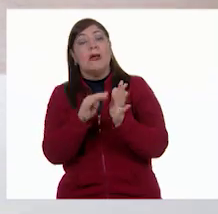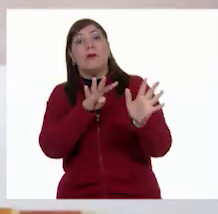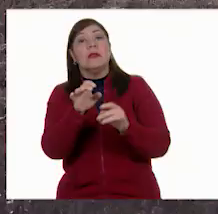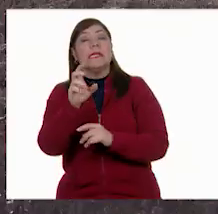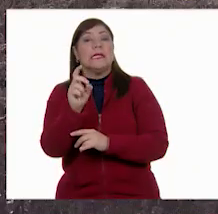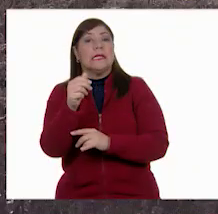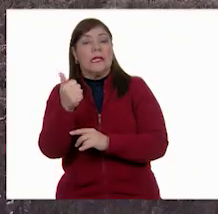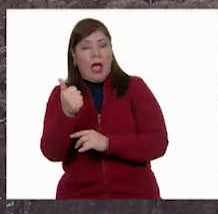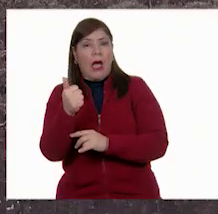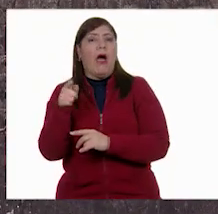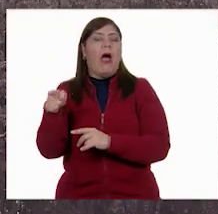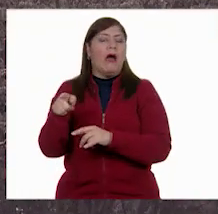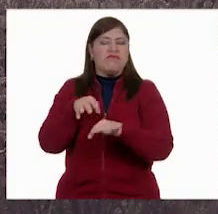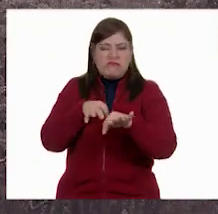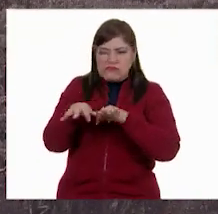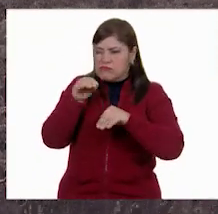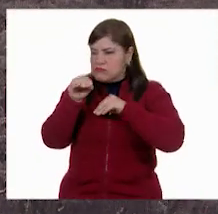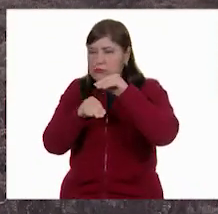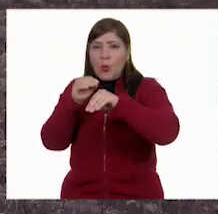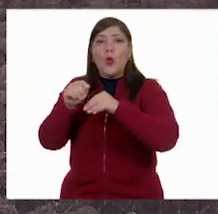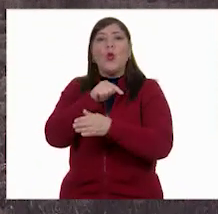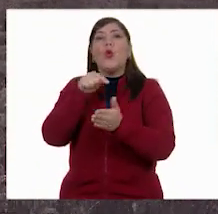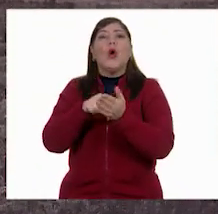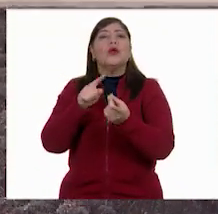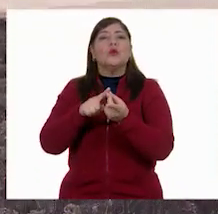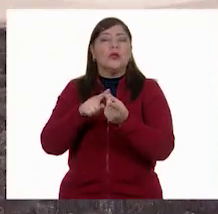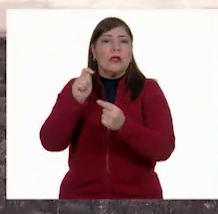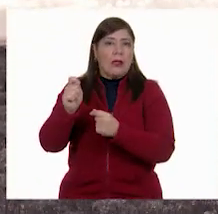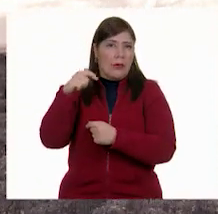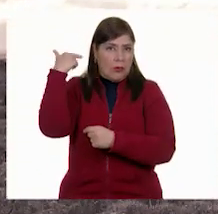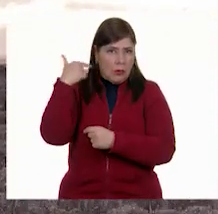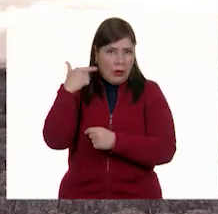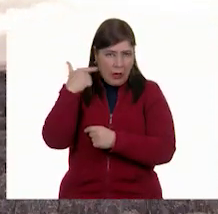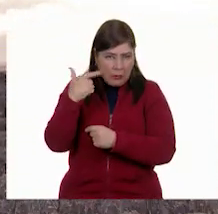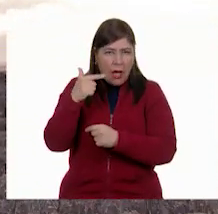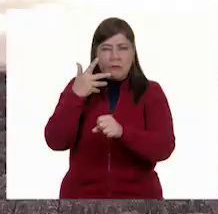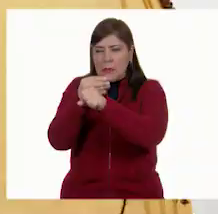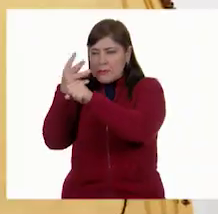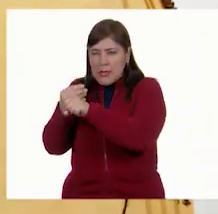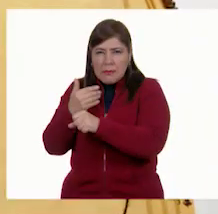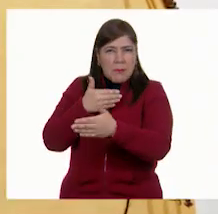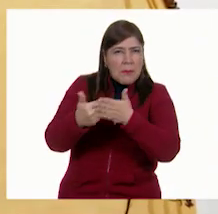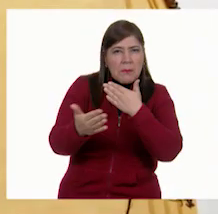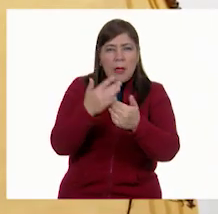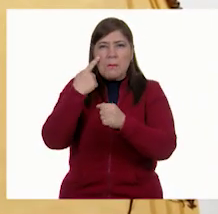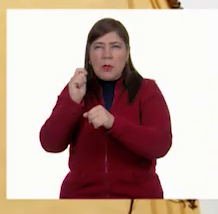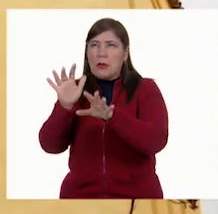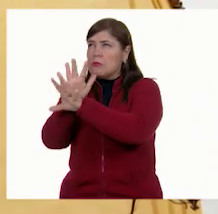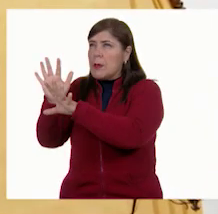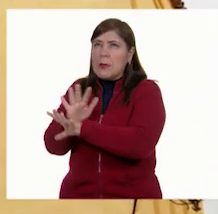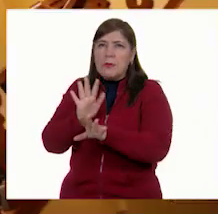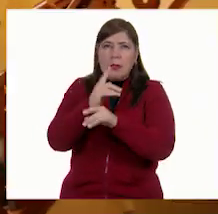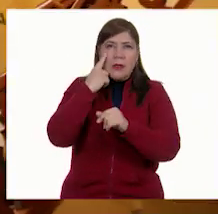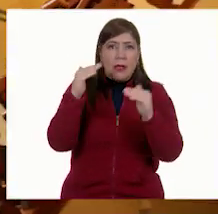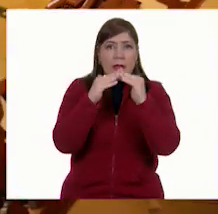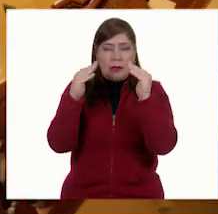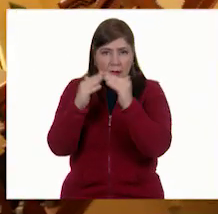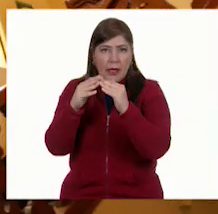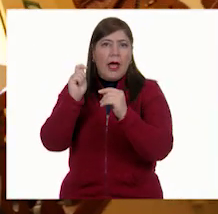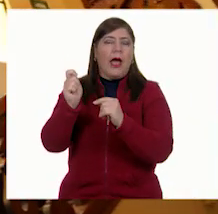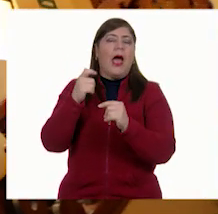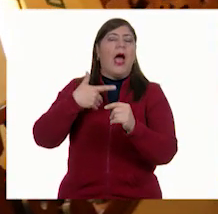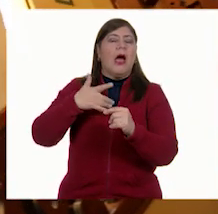1936, ejerció su práctica profesional en Guadalajara, remodelando y proyectando casas con un estilo que resultó de la cauda